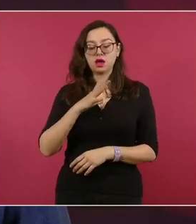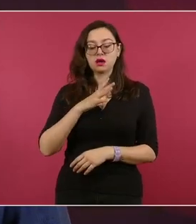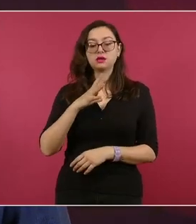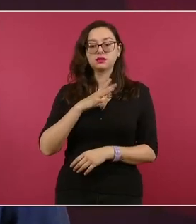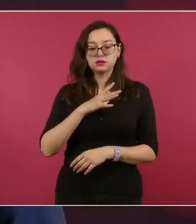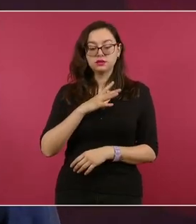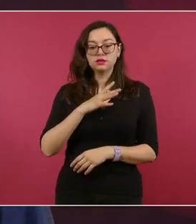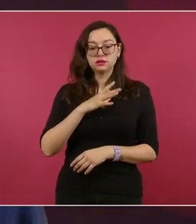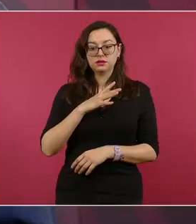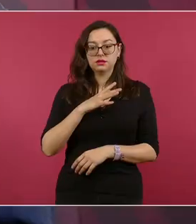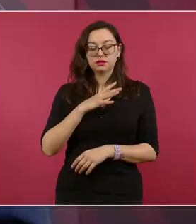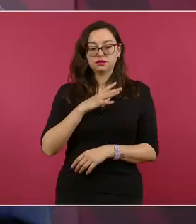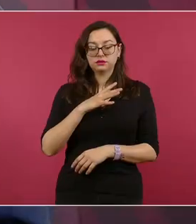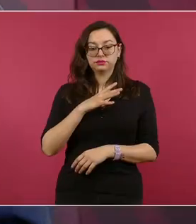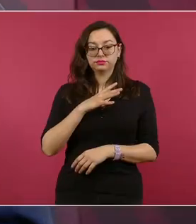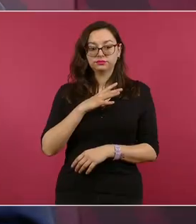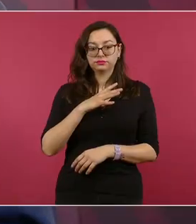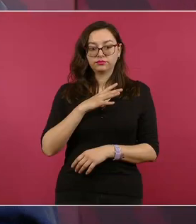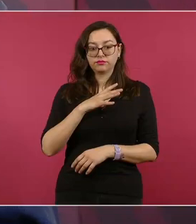y